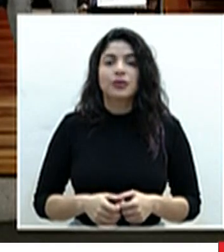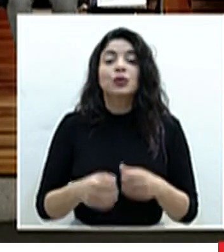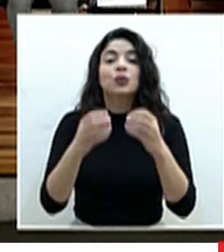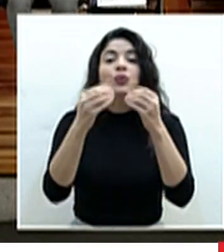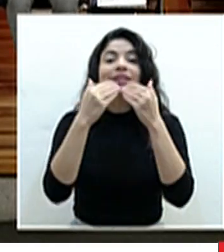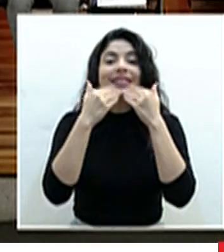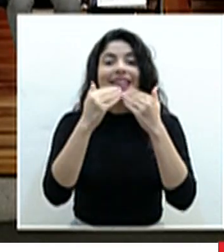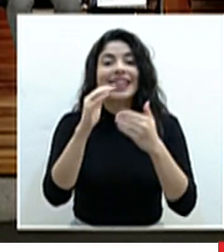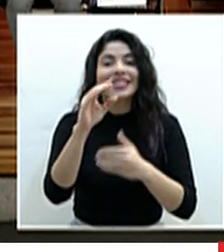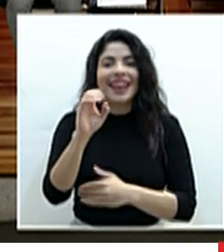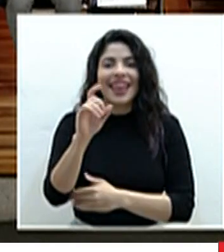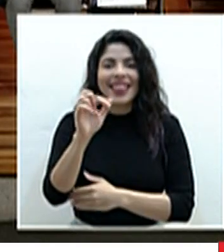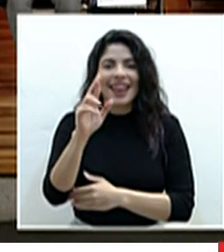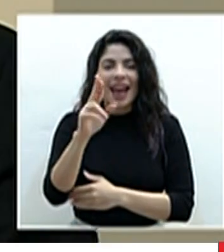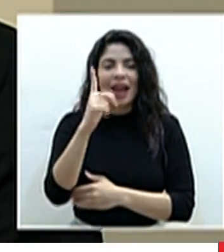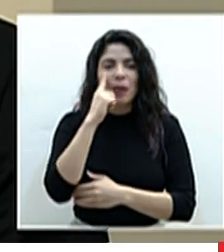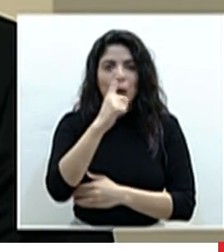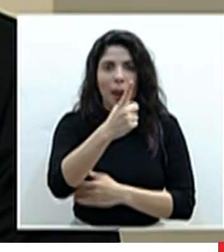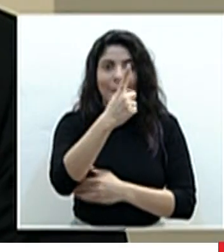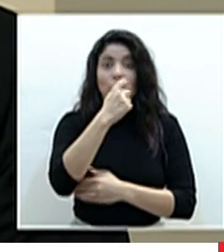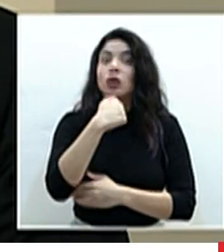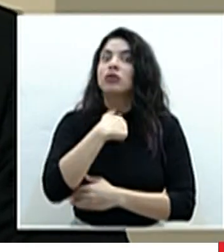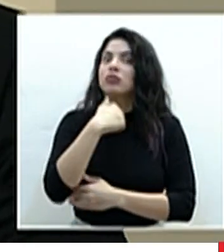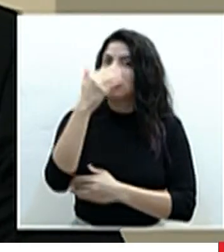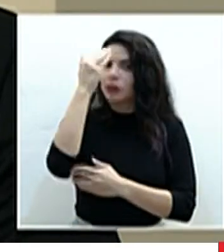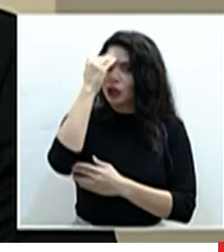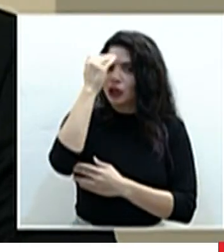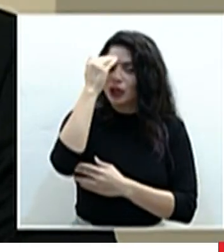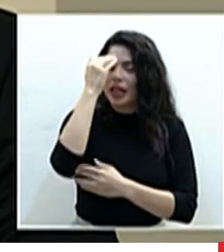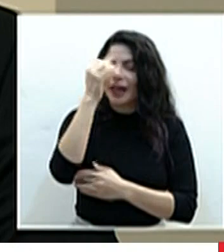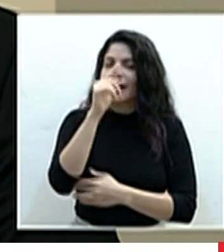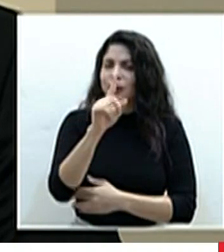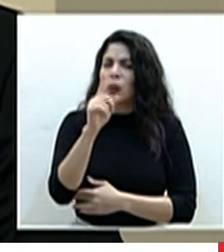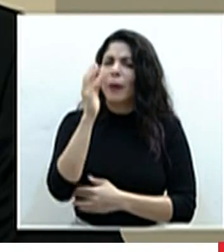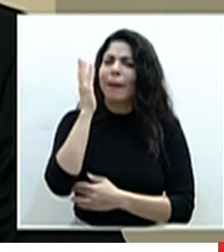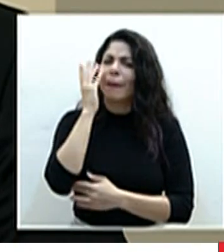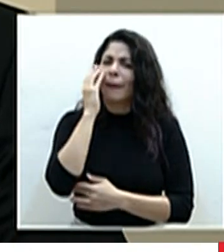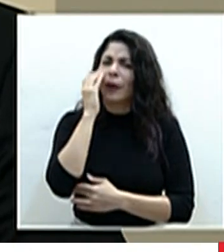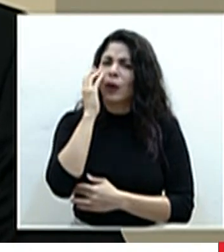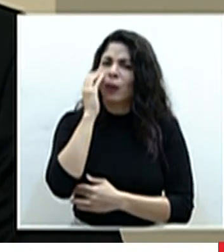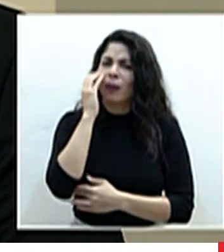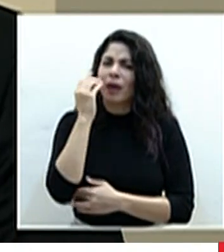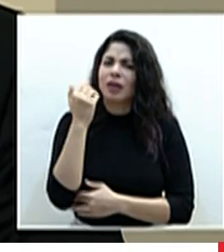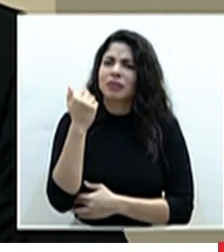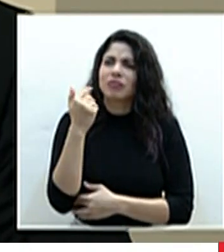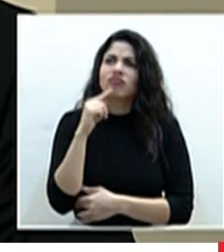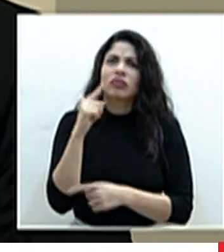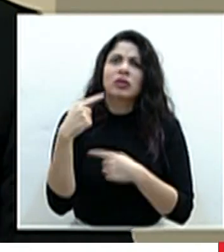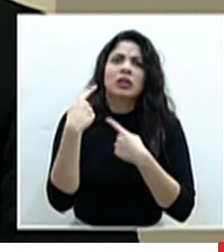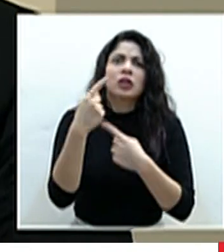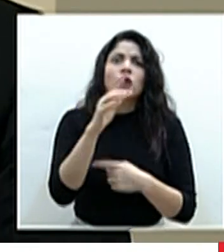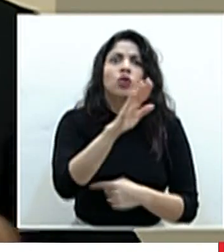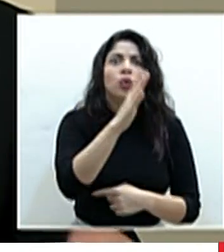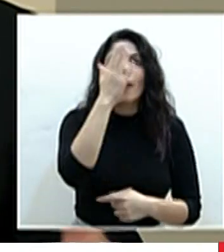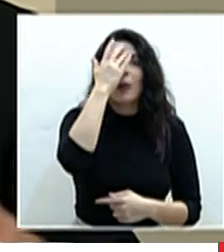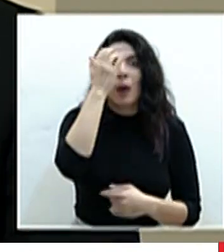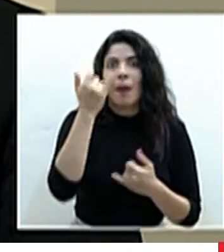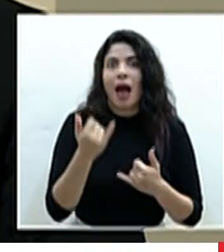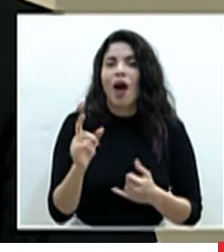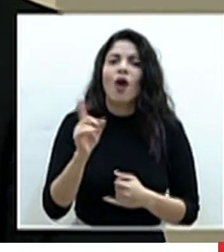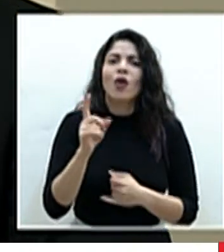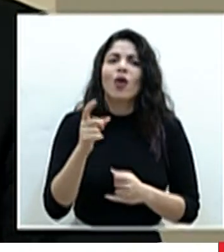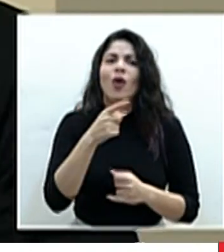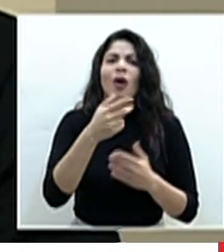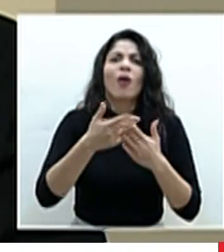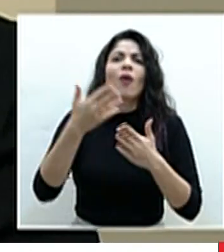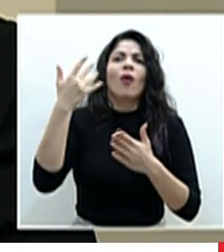Muchas gracias, don Edgar, por su pregunta, que sé es una preocupación, ha sido una preocupación suya no de ahora, sino de